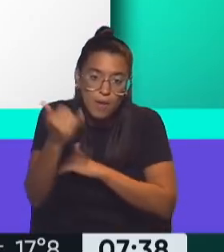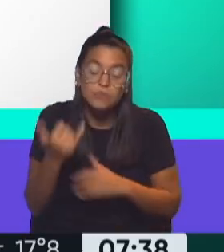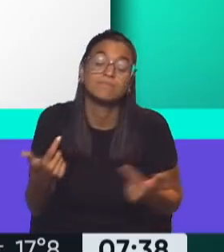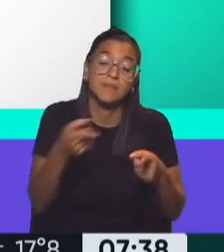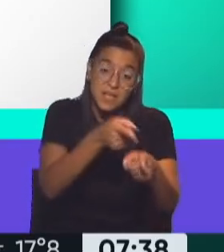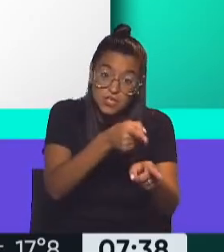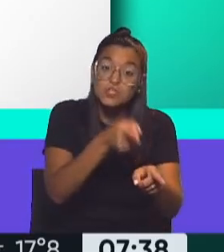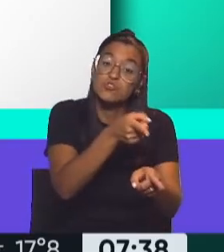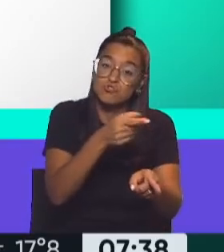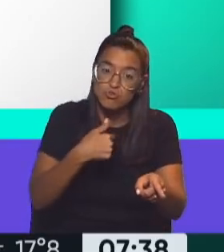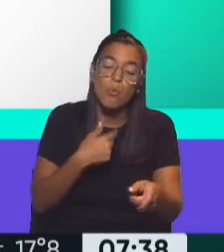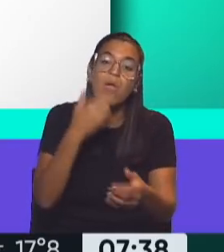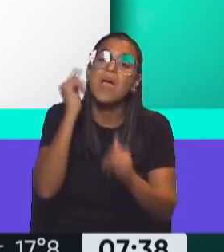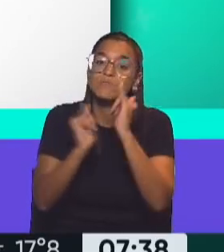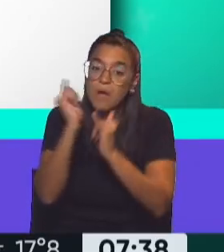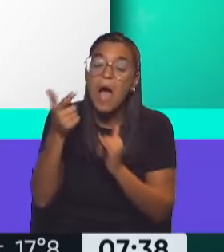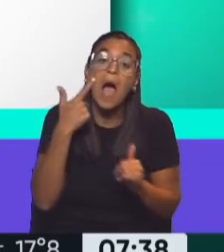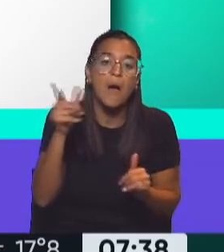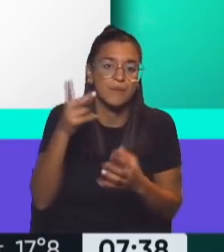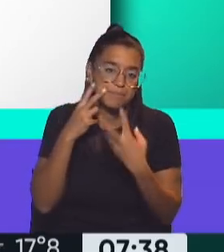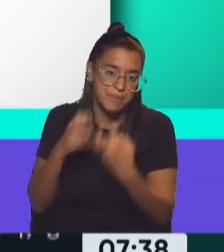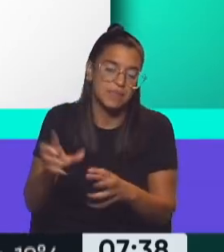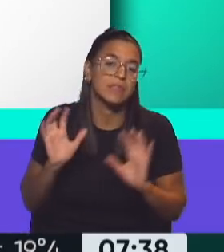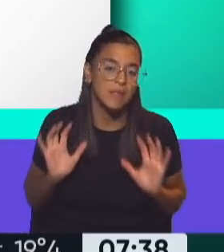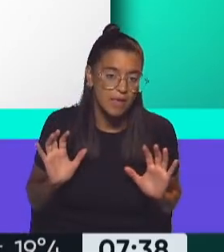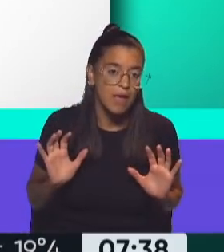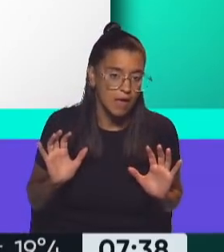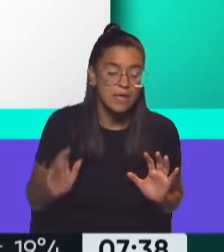Eso es lo que voy a poner a ver que se investigue. A ver,